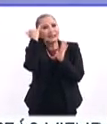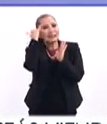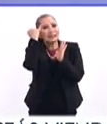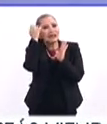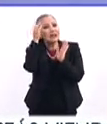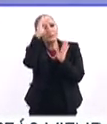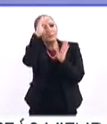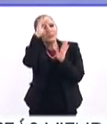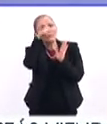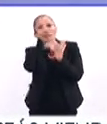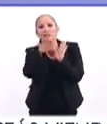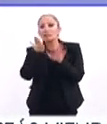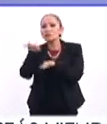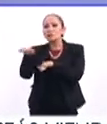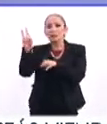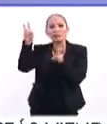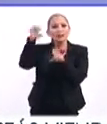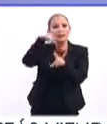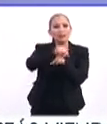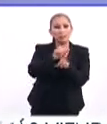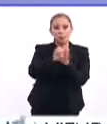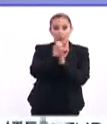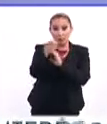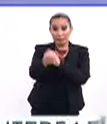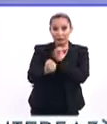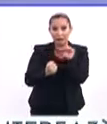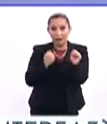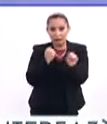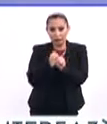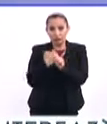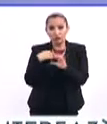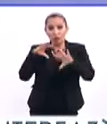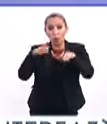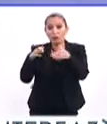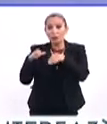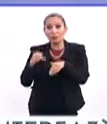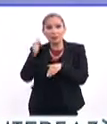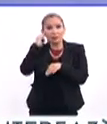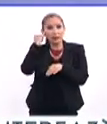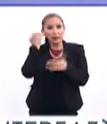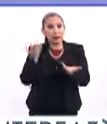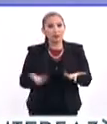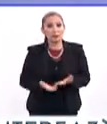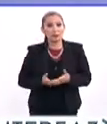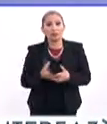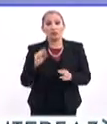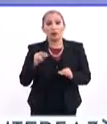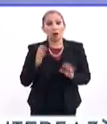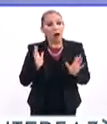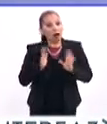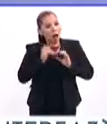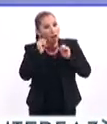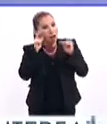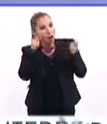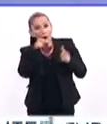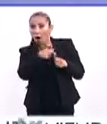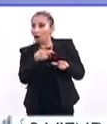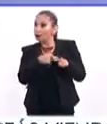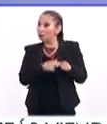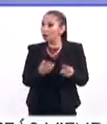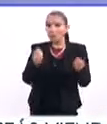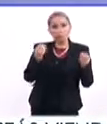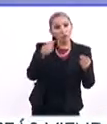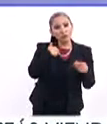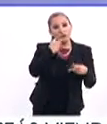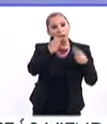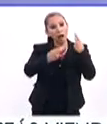pues vamos a entender más de qué se trata, por ejemplo, este año, ¿no? Que es el de las comunidades indígenas. Correcto. Y no asombrarnos con el rollo de que ellos mantienen